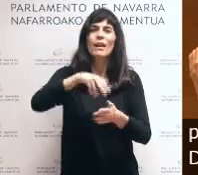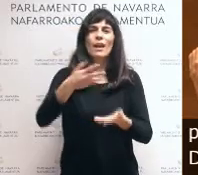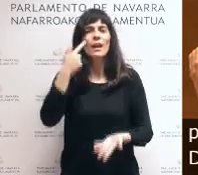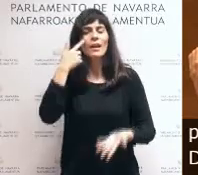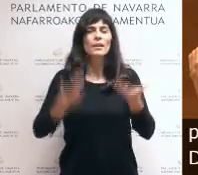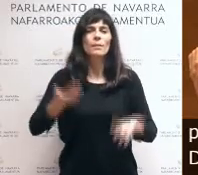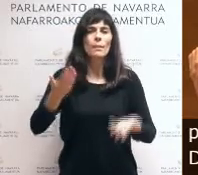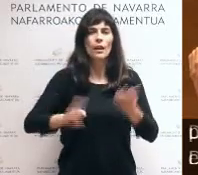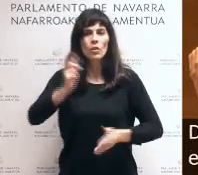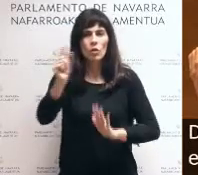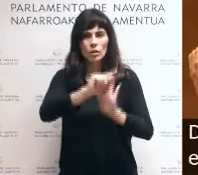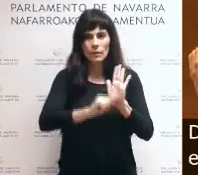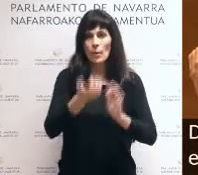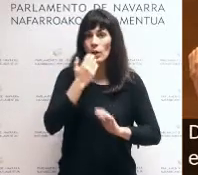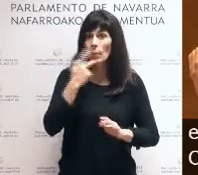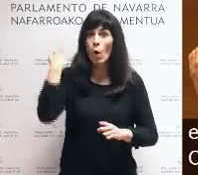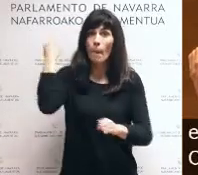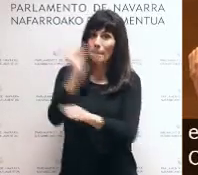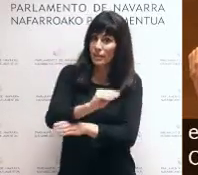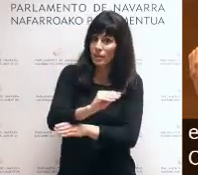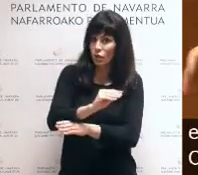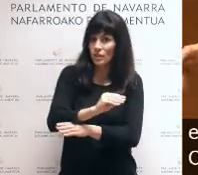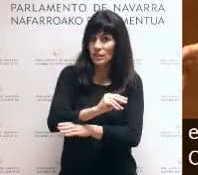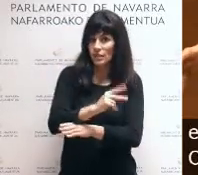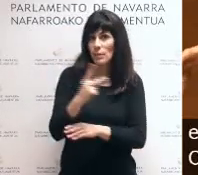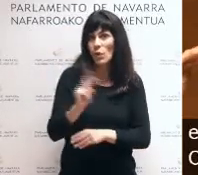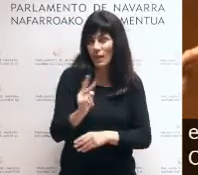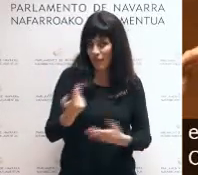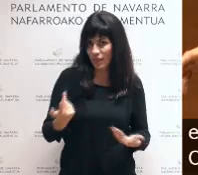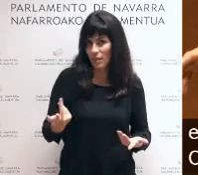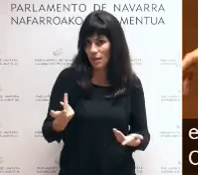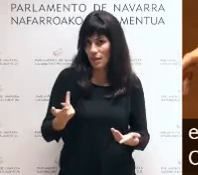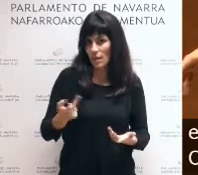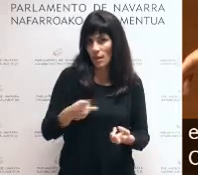actualización de las pensiones de edad vía beneficios fiscales, simplemente